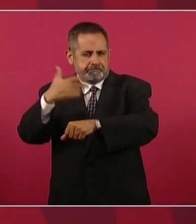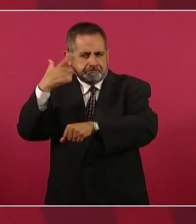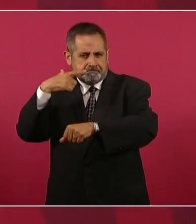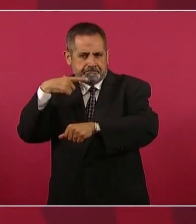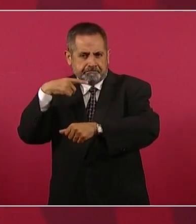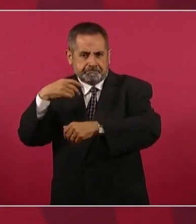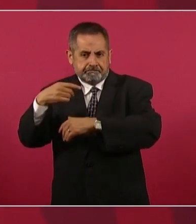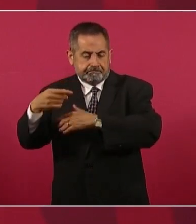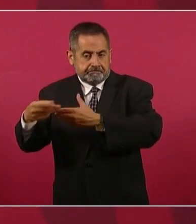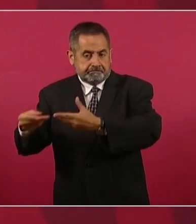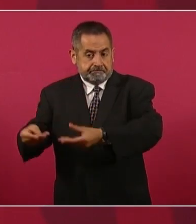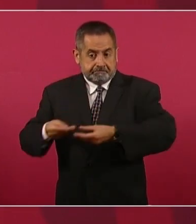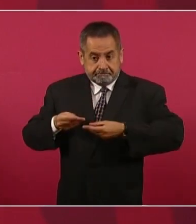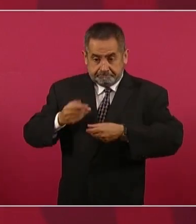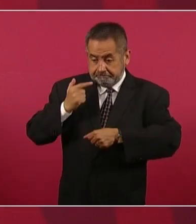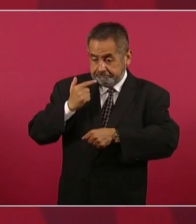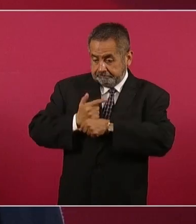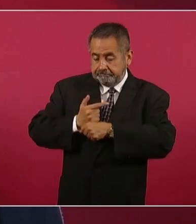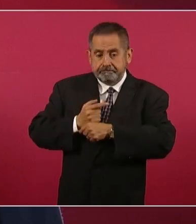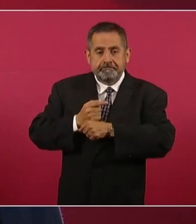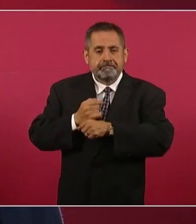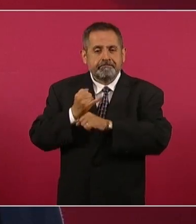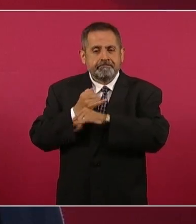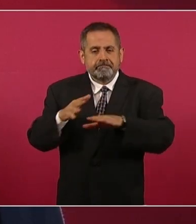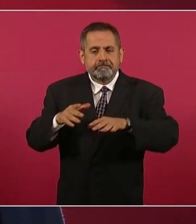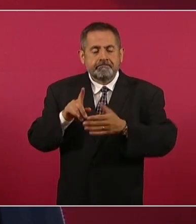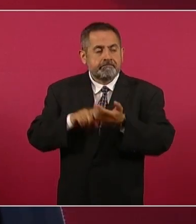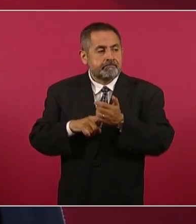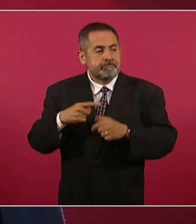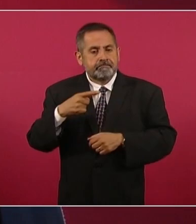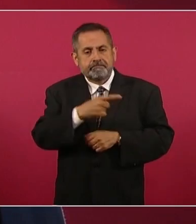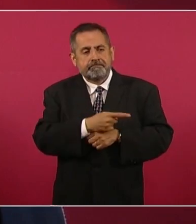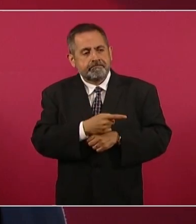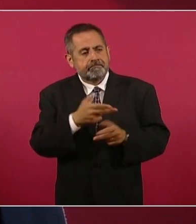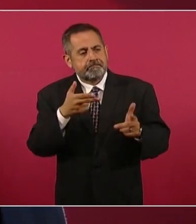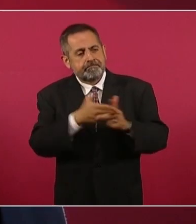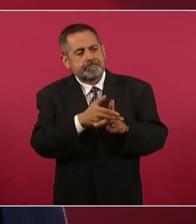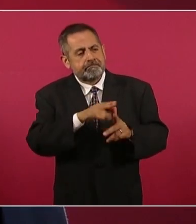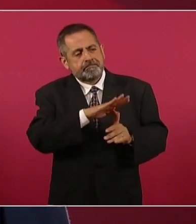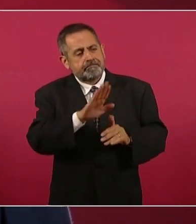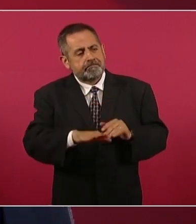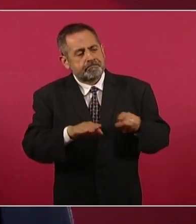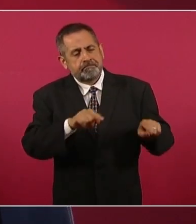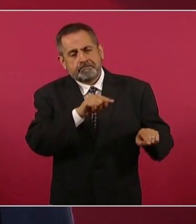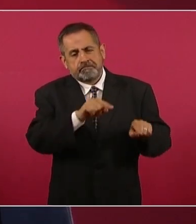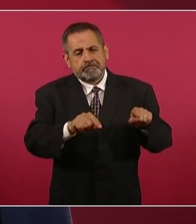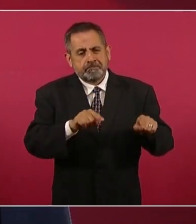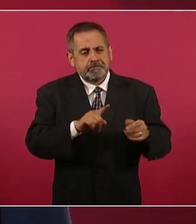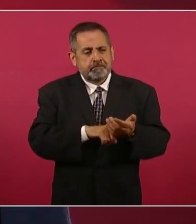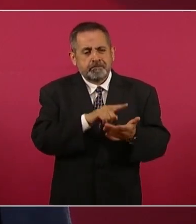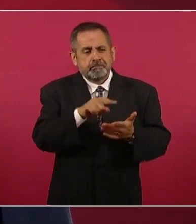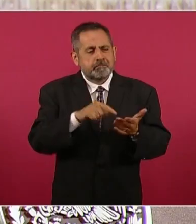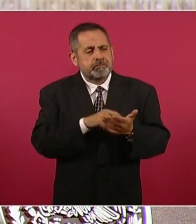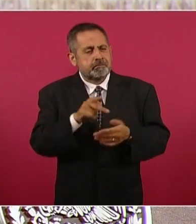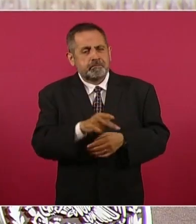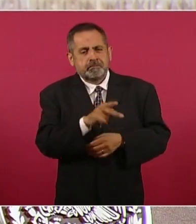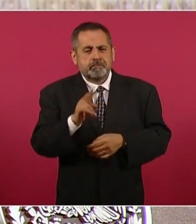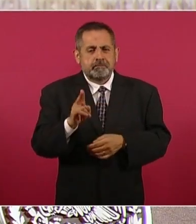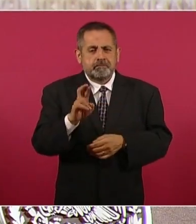de unos asesinatos en Urique, al parecer